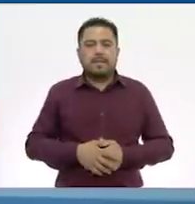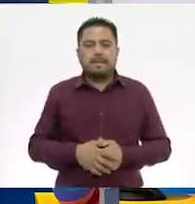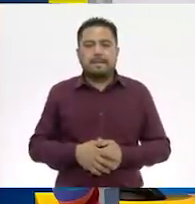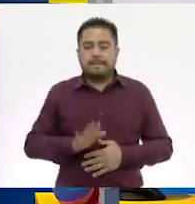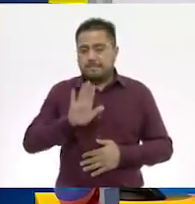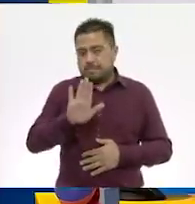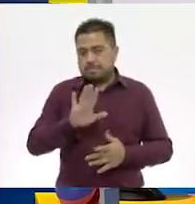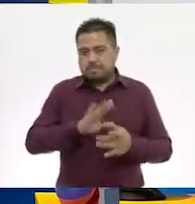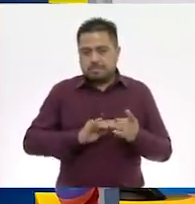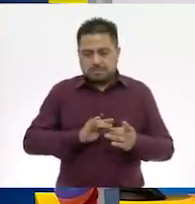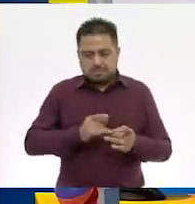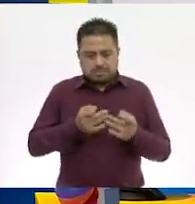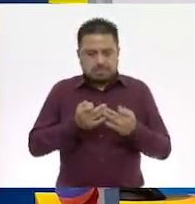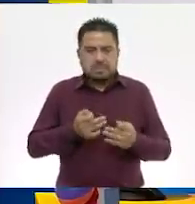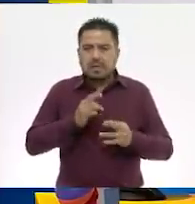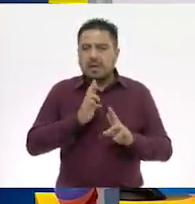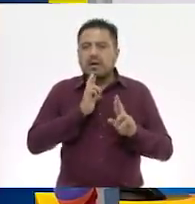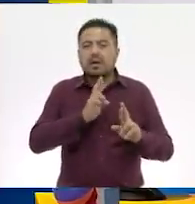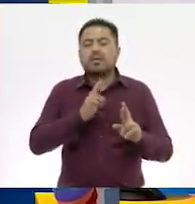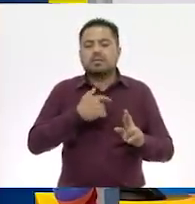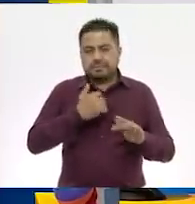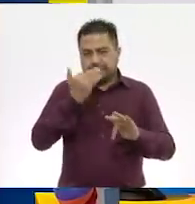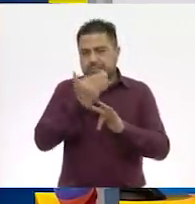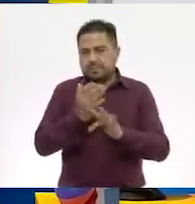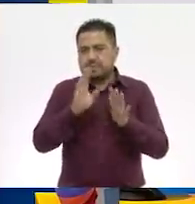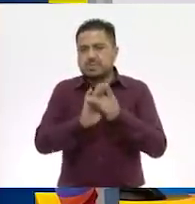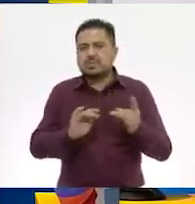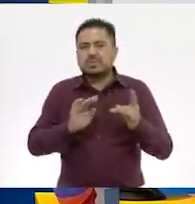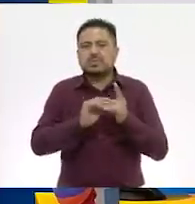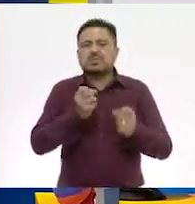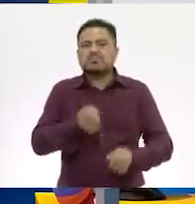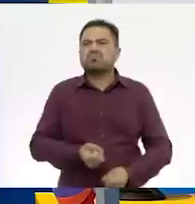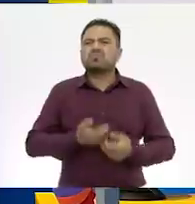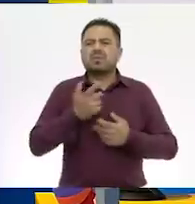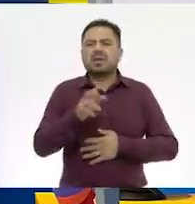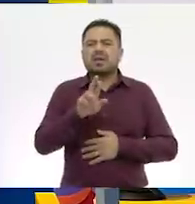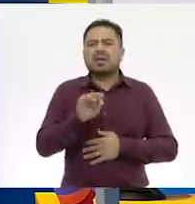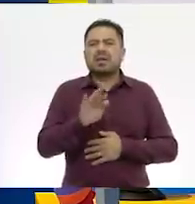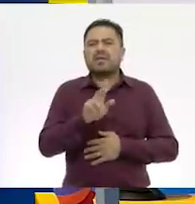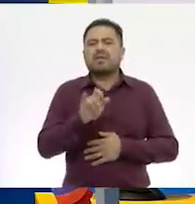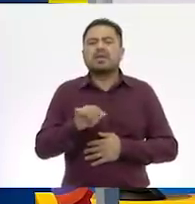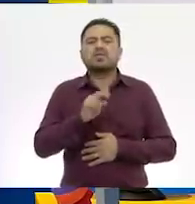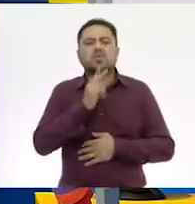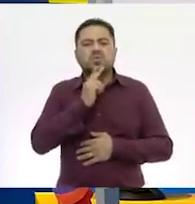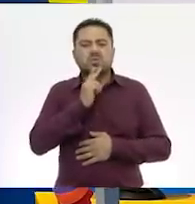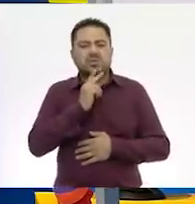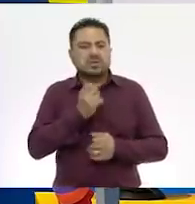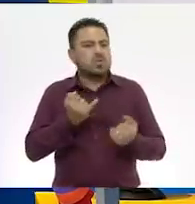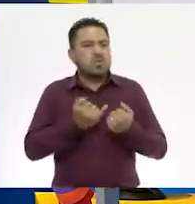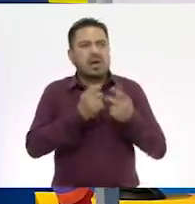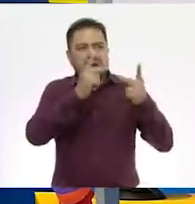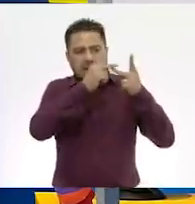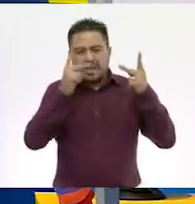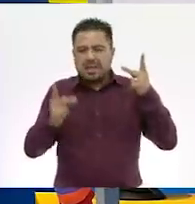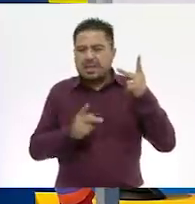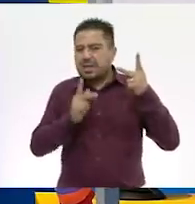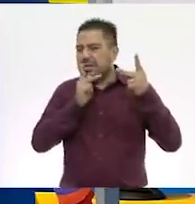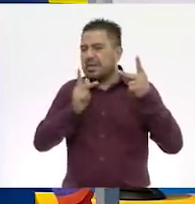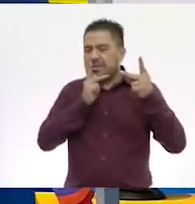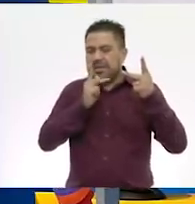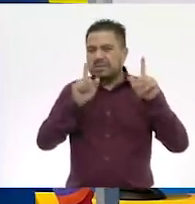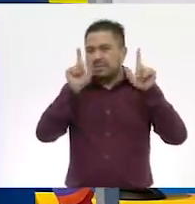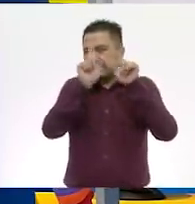Antes de verificar sus respuestas, les voy a contar que el refrán utiliza rimas. es breve y busca la reflexión.